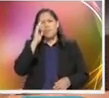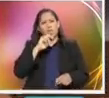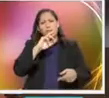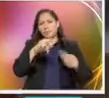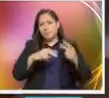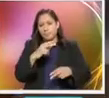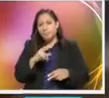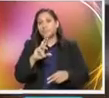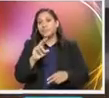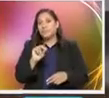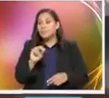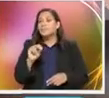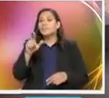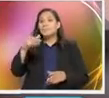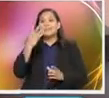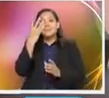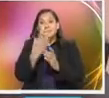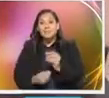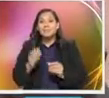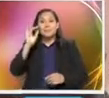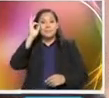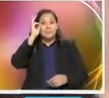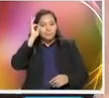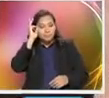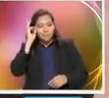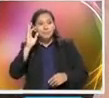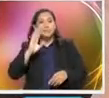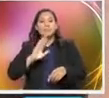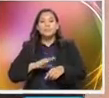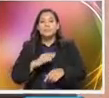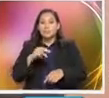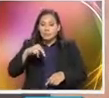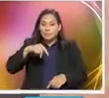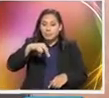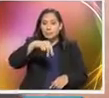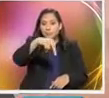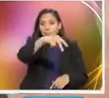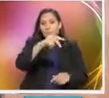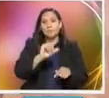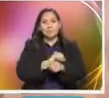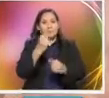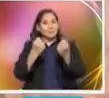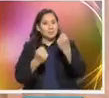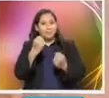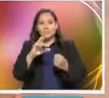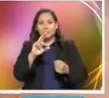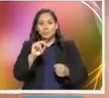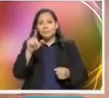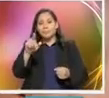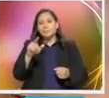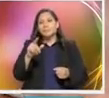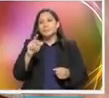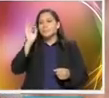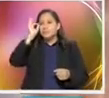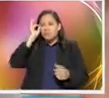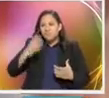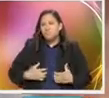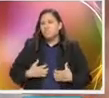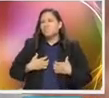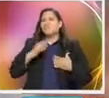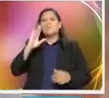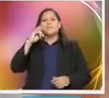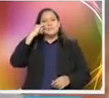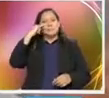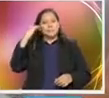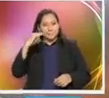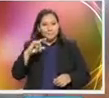Y literalmente tuvieron que salir de Filipinas literal por patas, porque lo tomaron mal los Marcos. Se sintieron, ¿no?, despreciados.